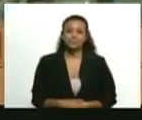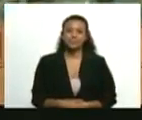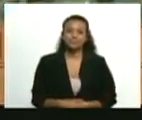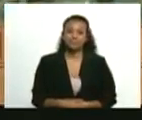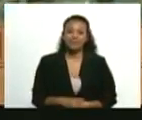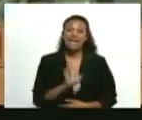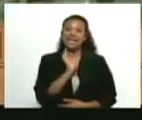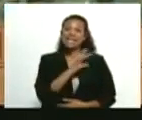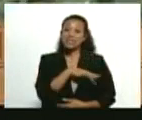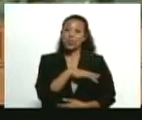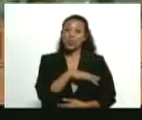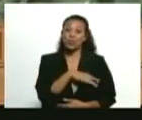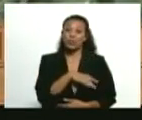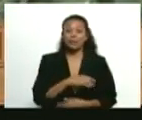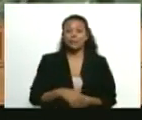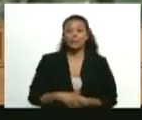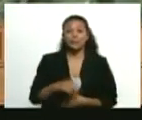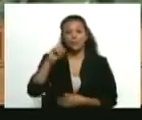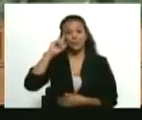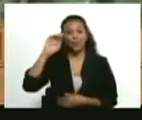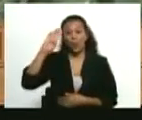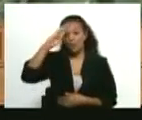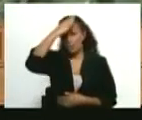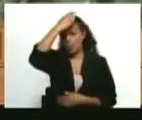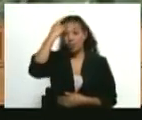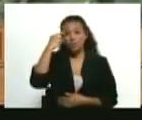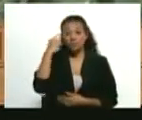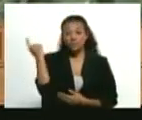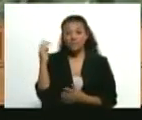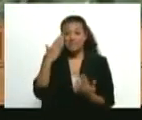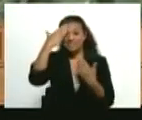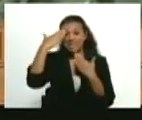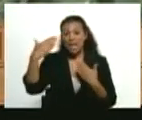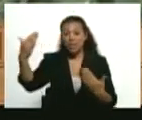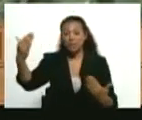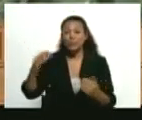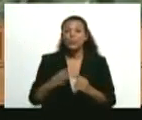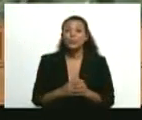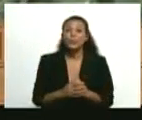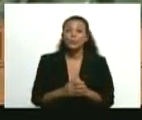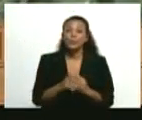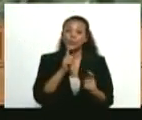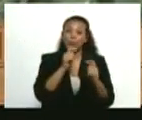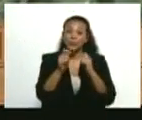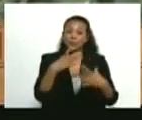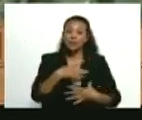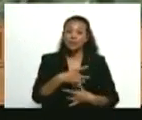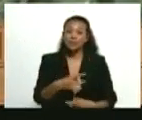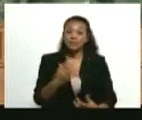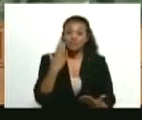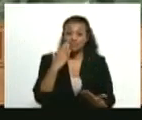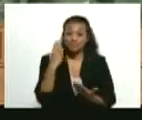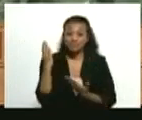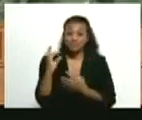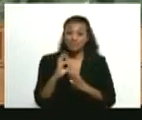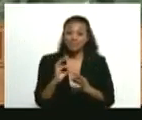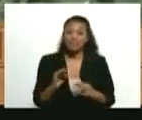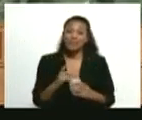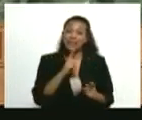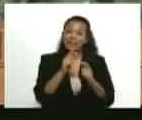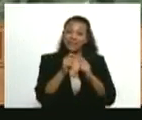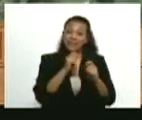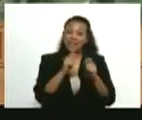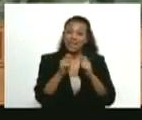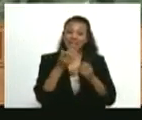Desde Chile, Boris Castellano, saludo con esta interesante